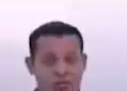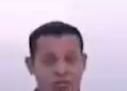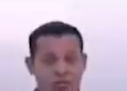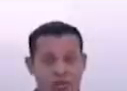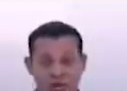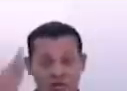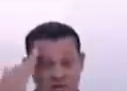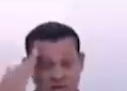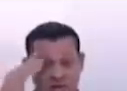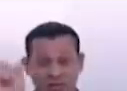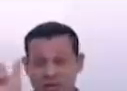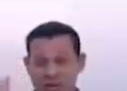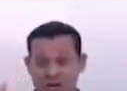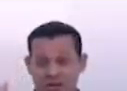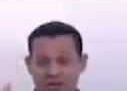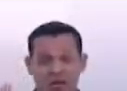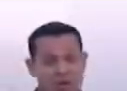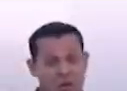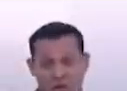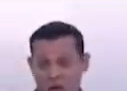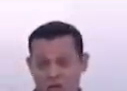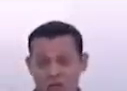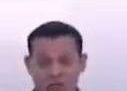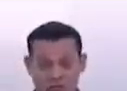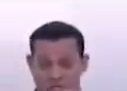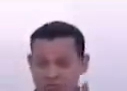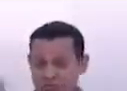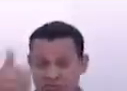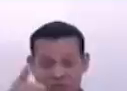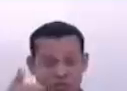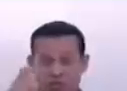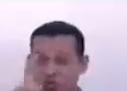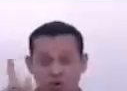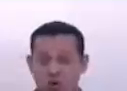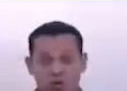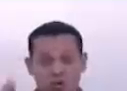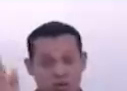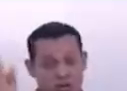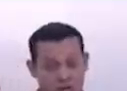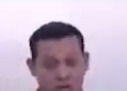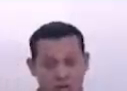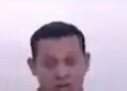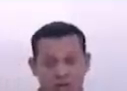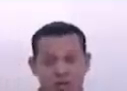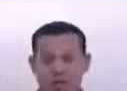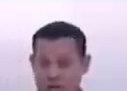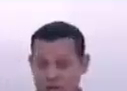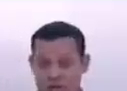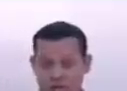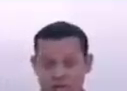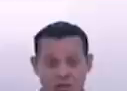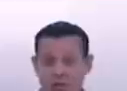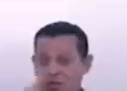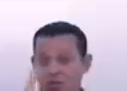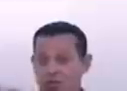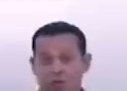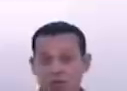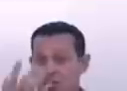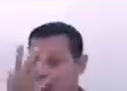muy sabio que dice: cuando el que manda lo hace sin respeto, el que obedece lo hace sin